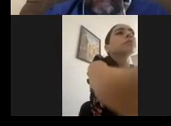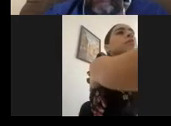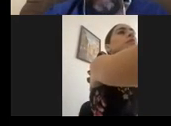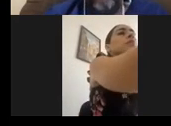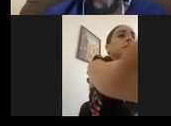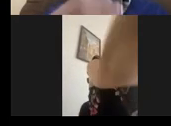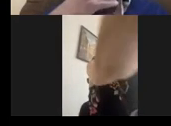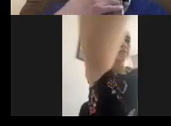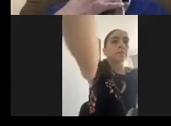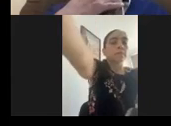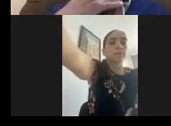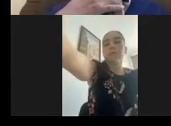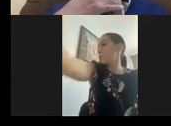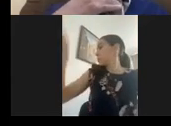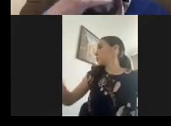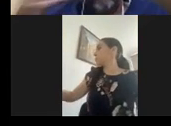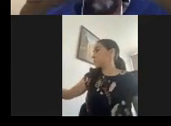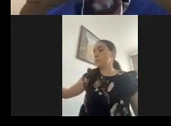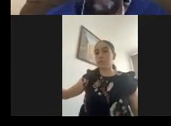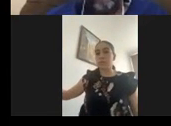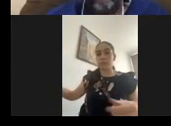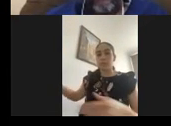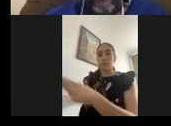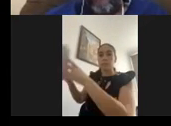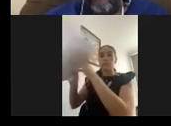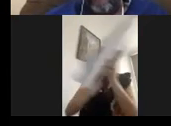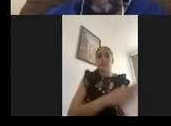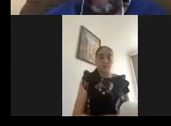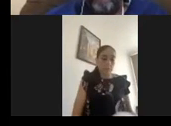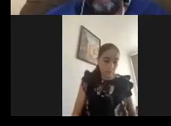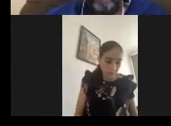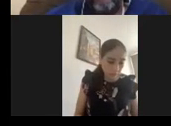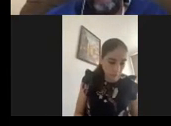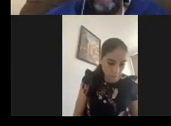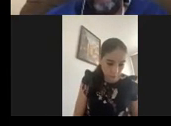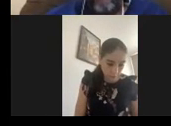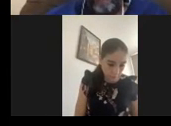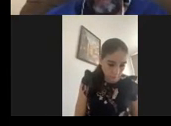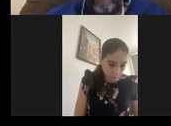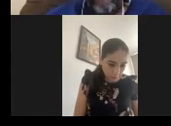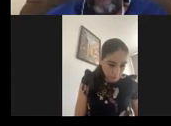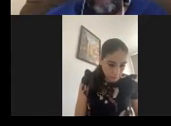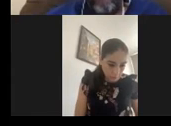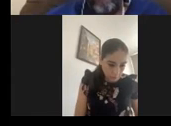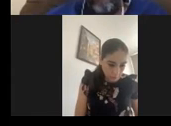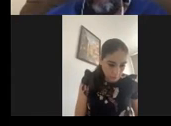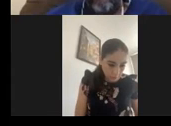reglamento de imagen urbana. Entonces, exacto, qué buen detalle que dijiste ahí, Alejandro.